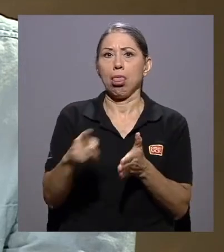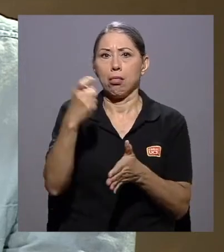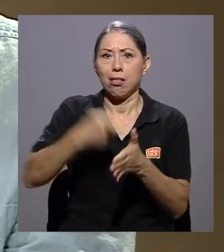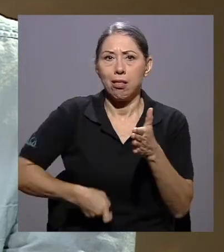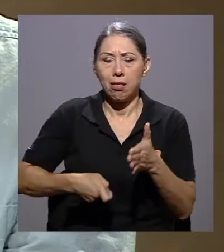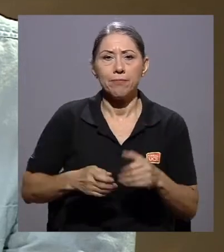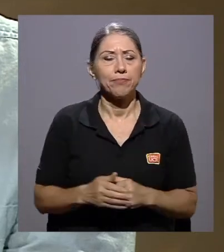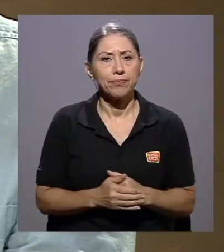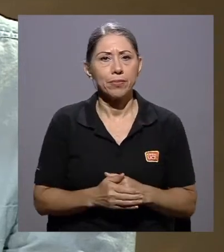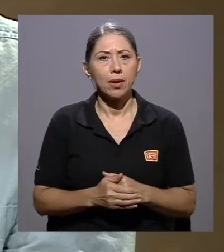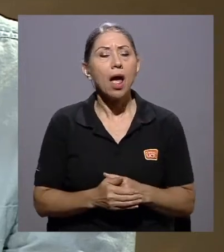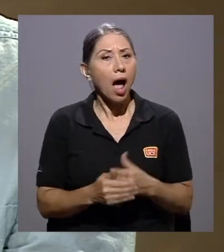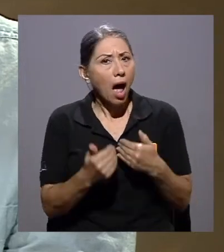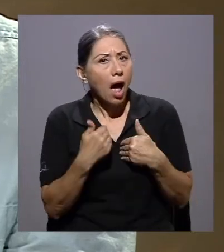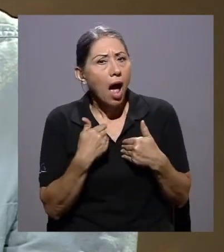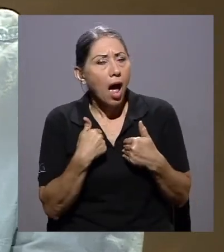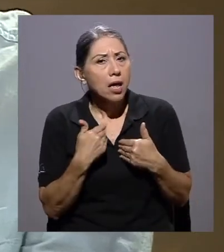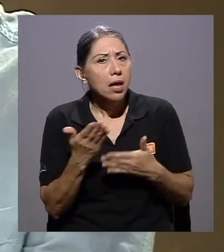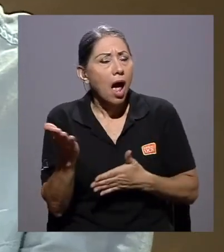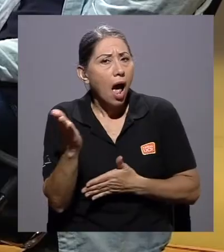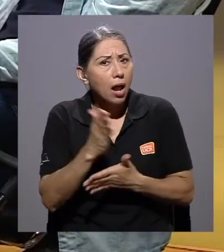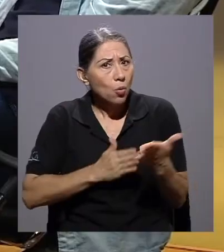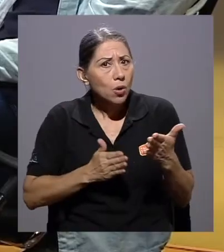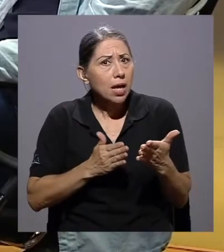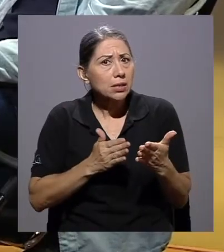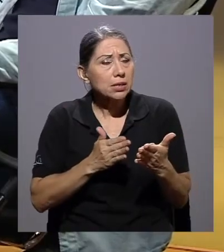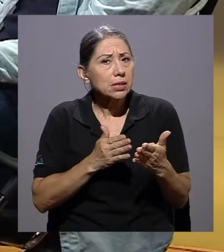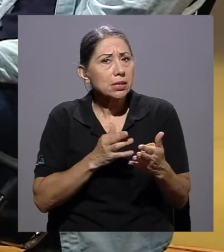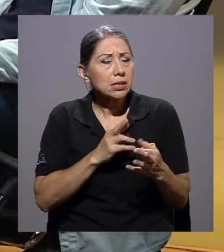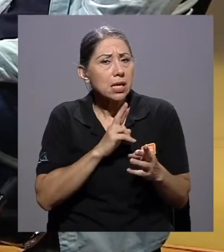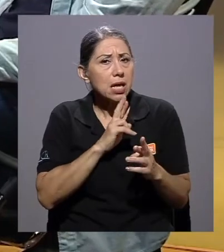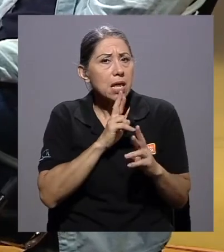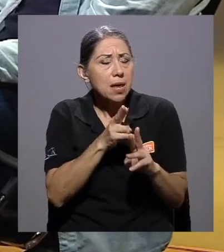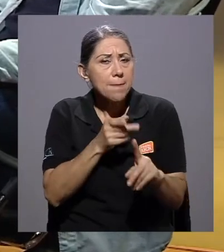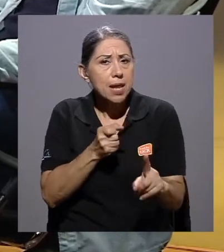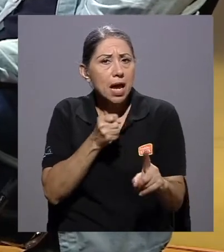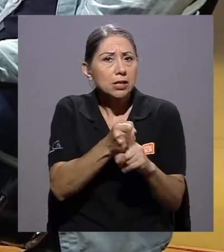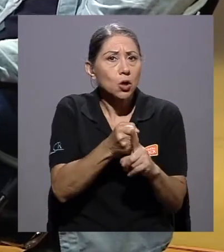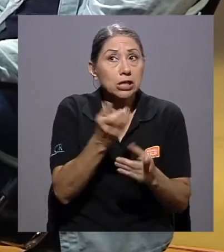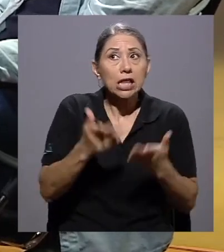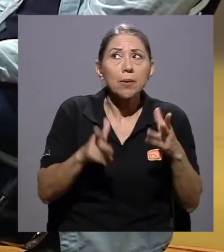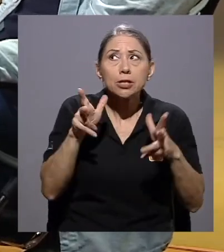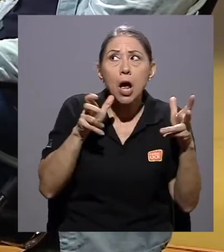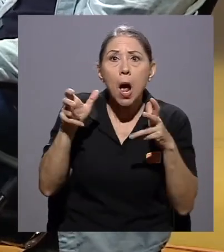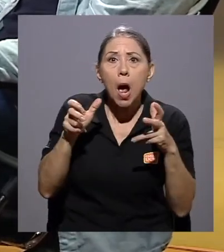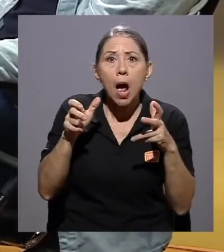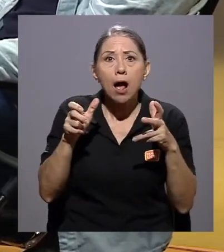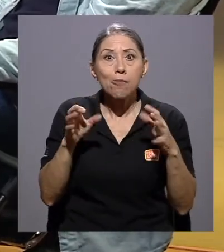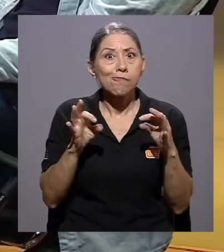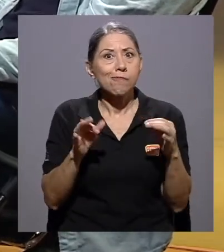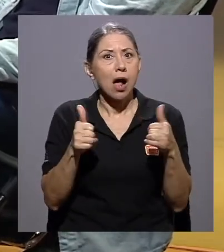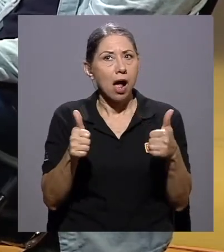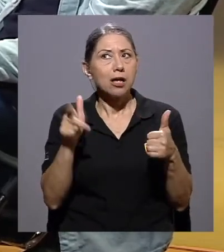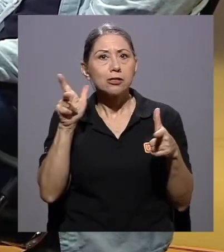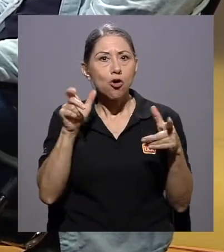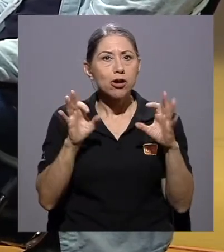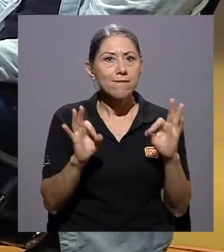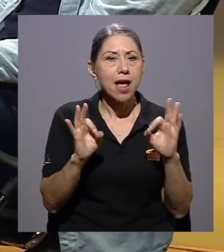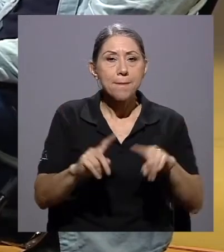unas implicaciones claras en reducir esto que en el discurso puede parecer atractivo a mucha gente, pero que al mismo tiempo